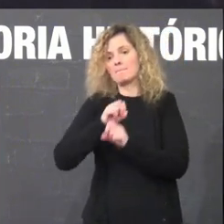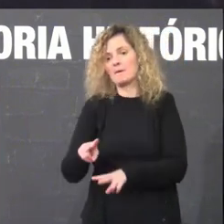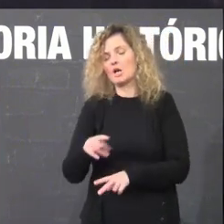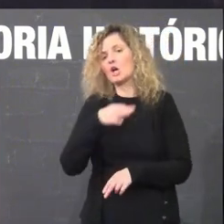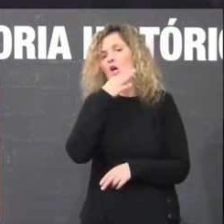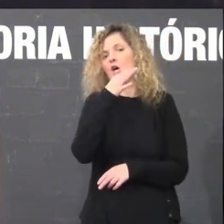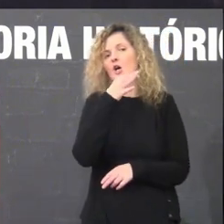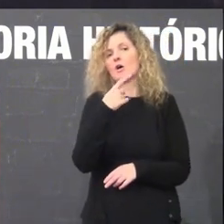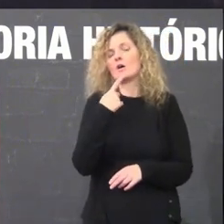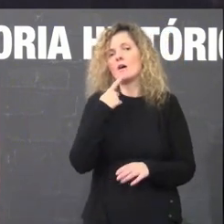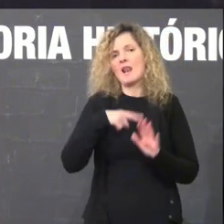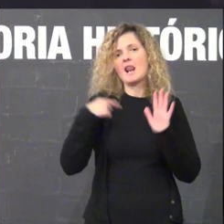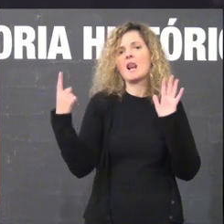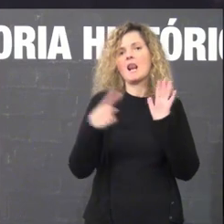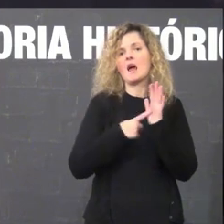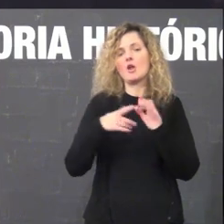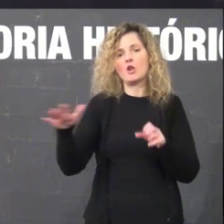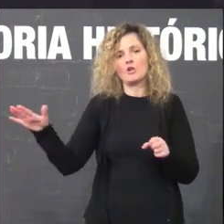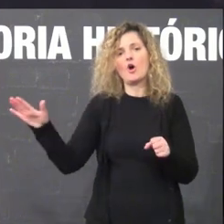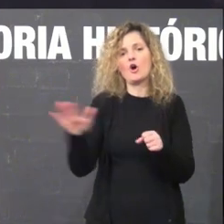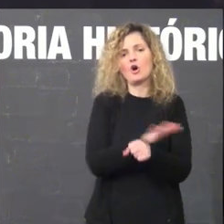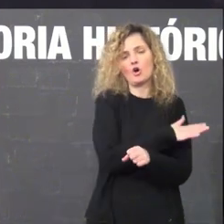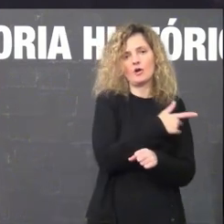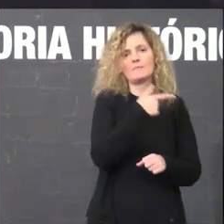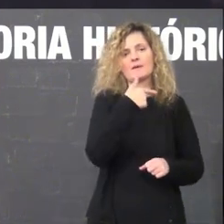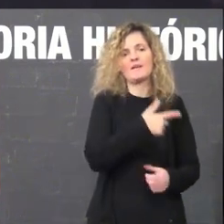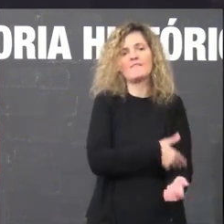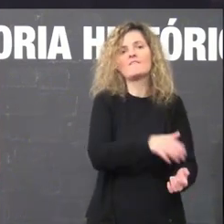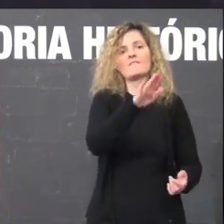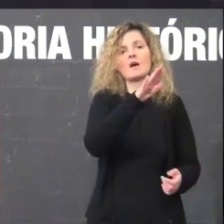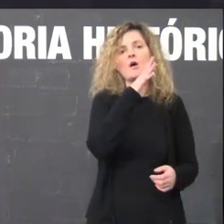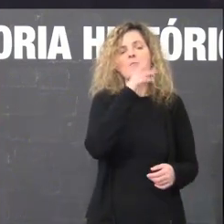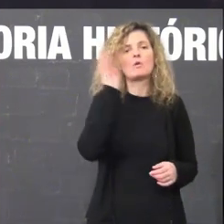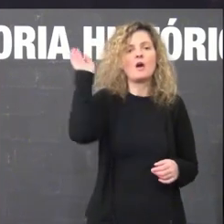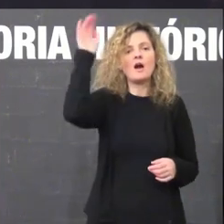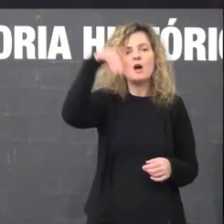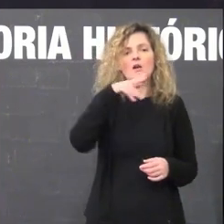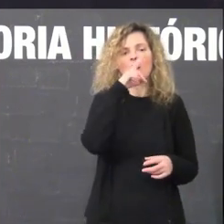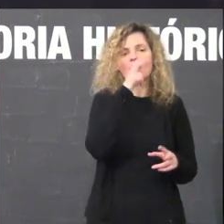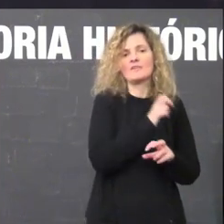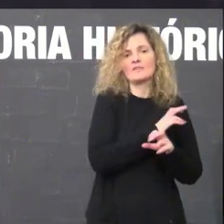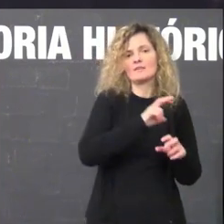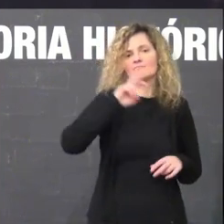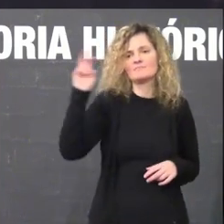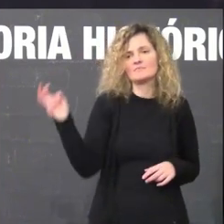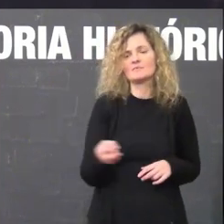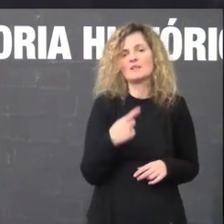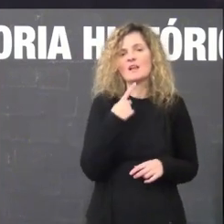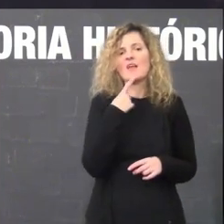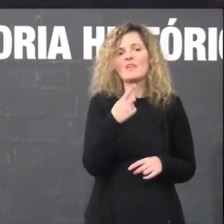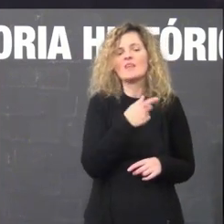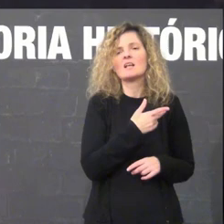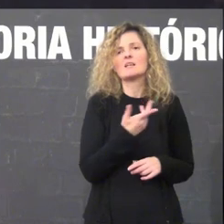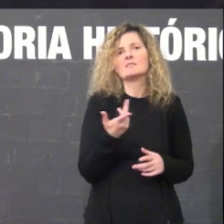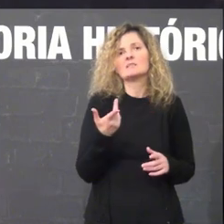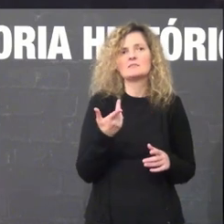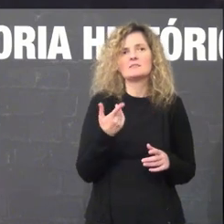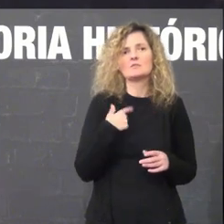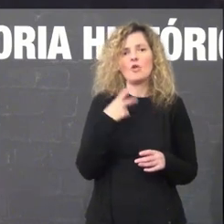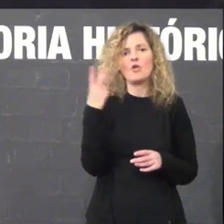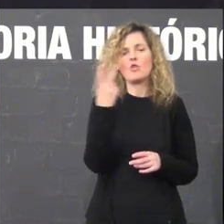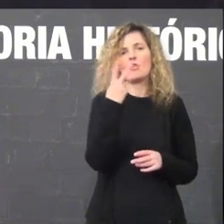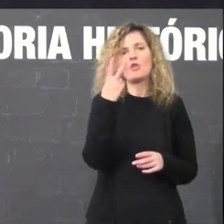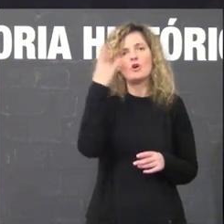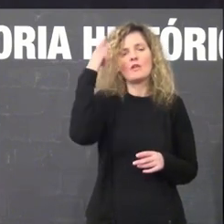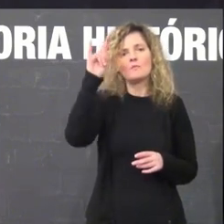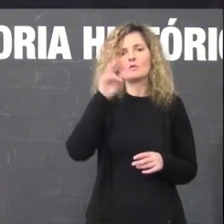que es el de la legitimidad del golpe de estado de Franco porque es que la República era un desastre etcétera no es decir ni siquiera ya son los dos